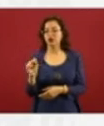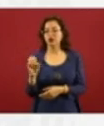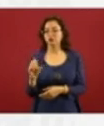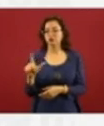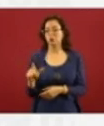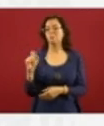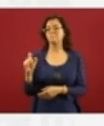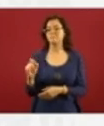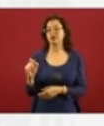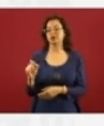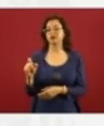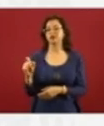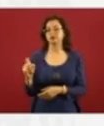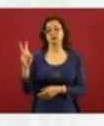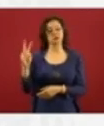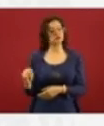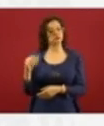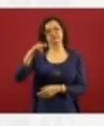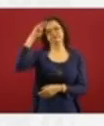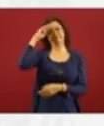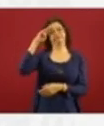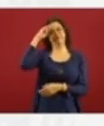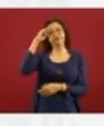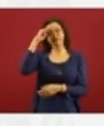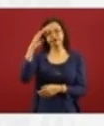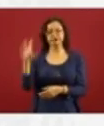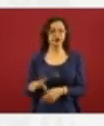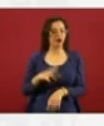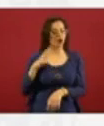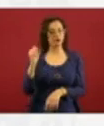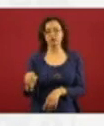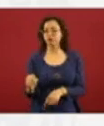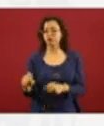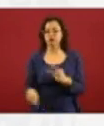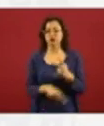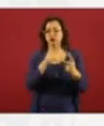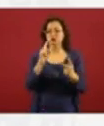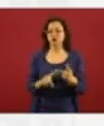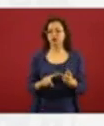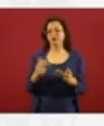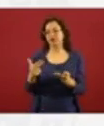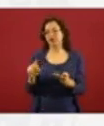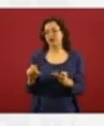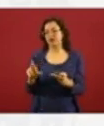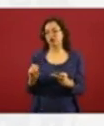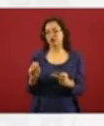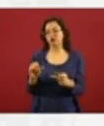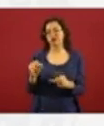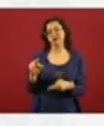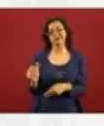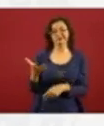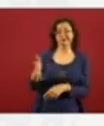centavos, superpasados de rosca, e Hidrocina, portándose a medios chiles, aquí en